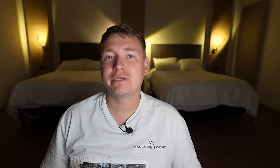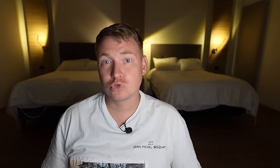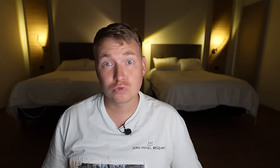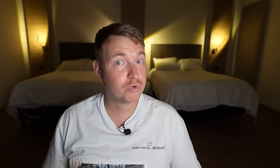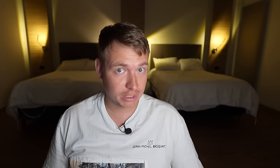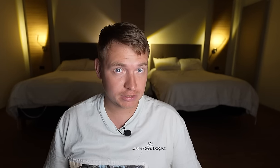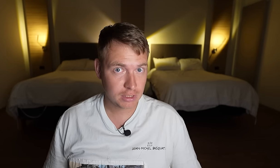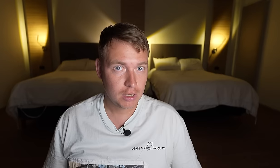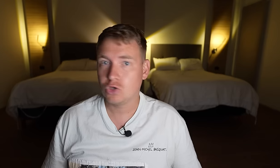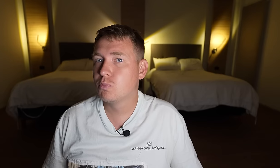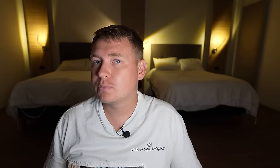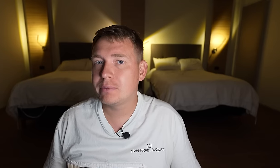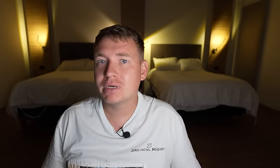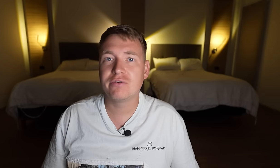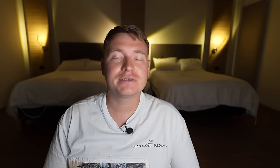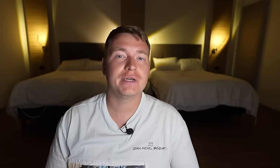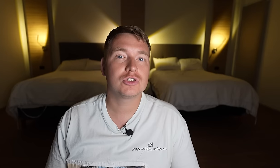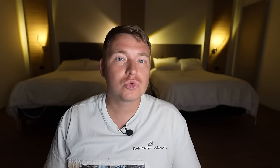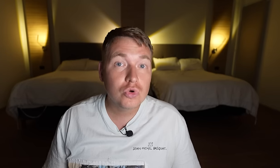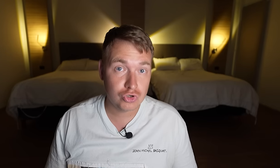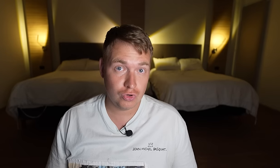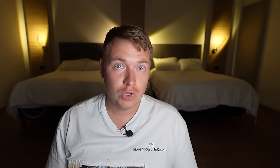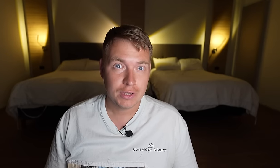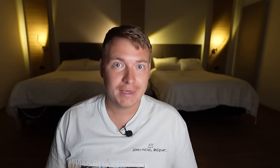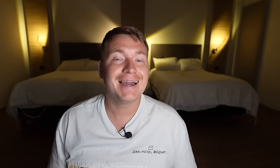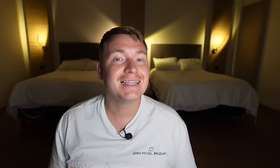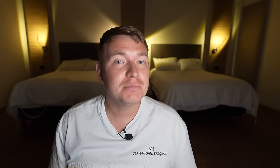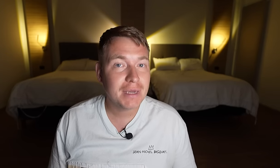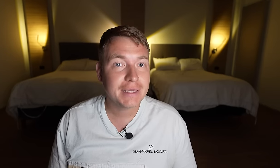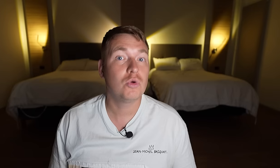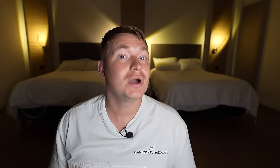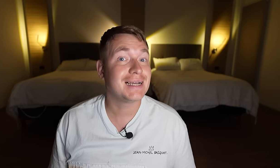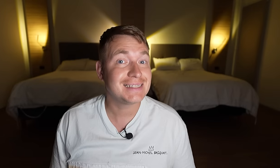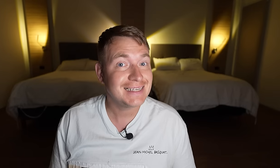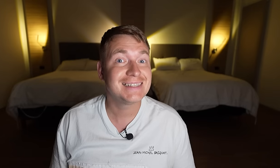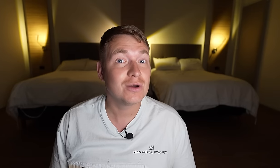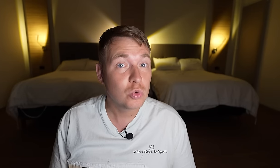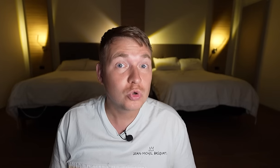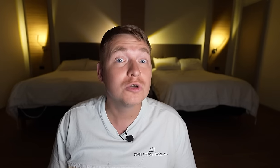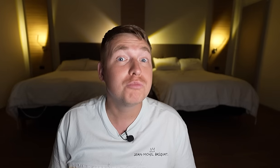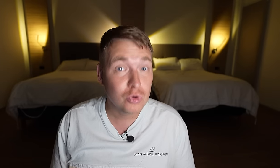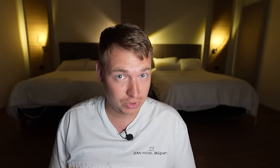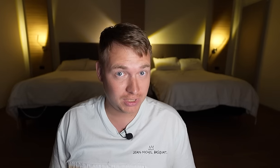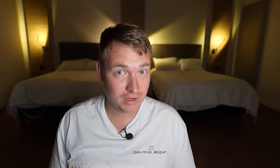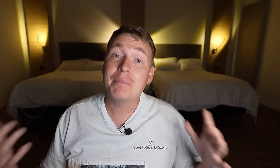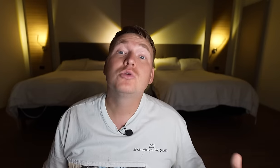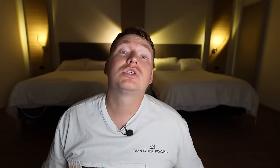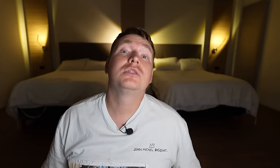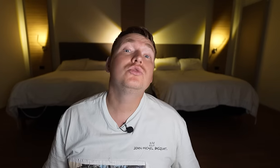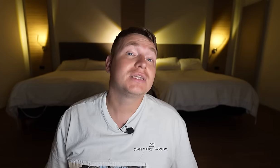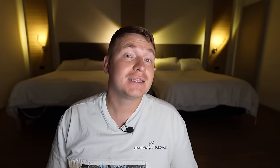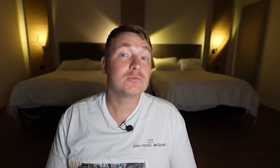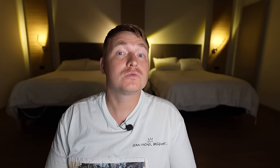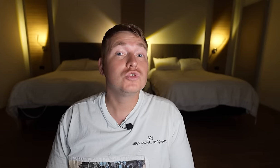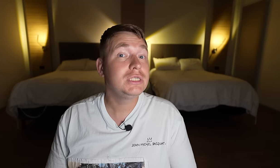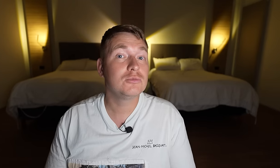que abre sus puertas yo por primera vez escucho que en México existe un búnker amigos en